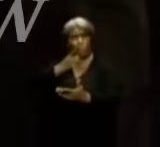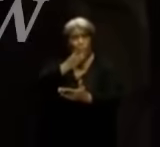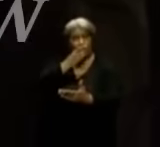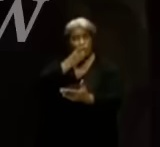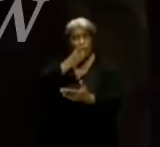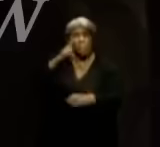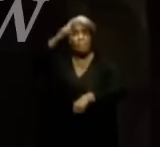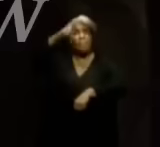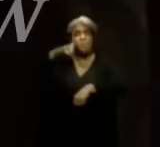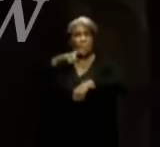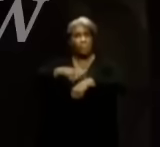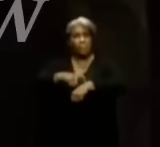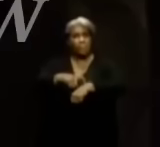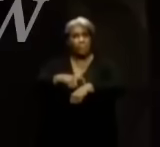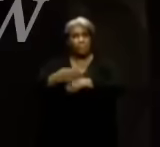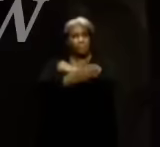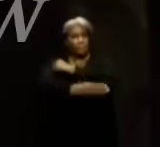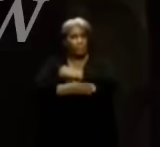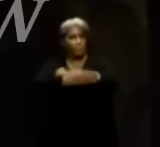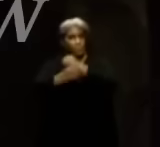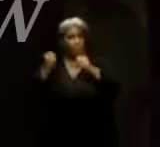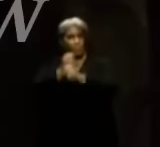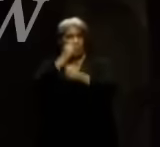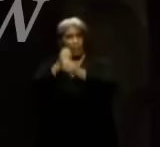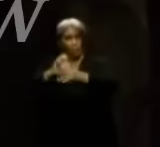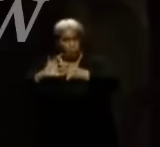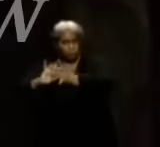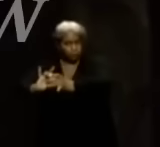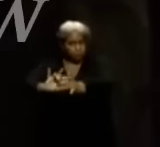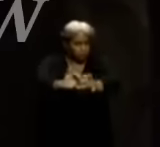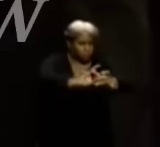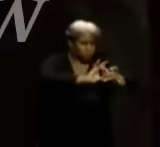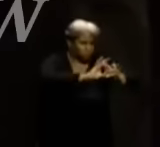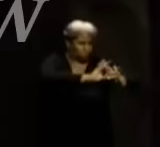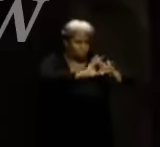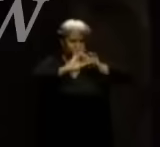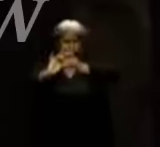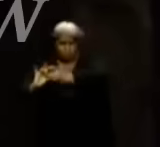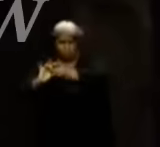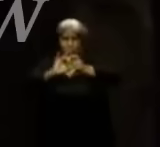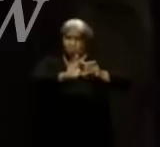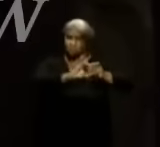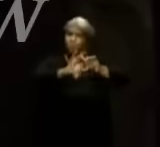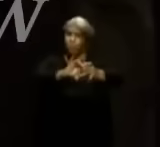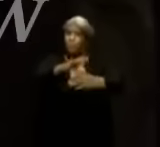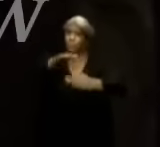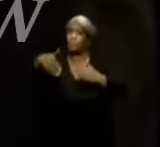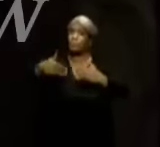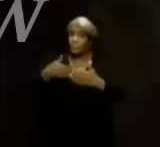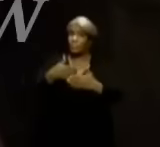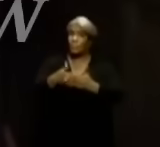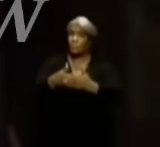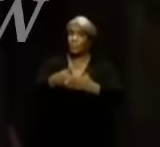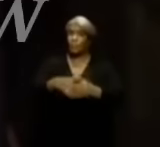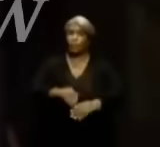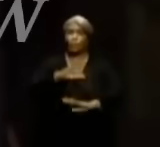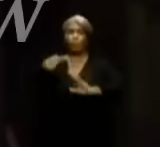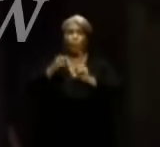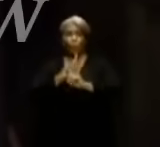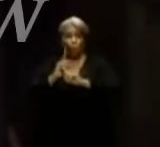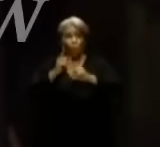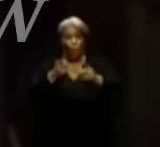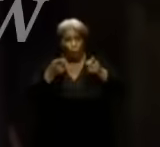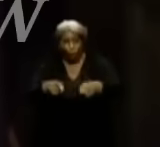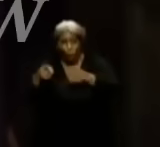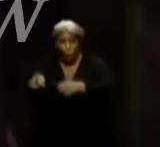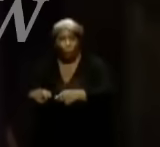viene haciendo un trabajo combinado y coordinado que está dando los resultados que este país pues